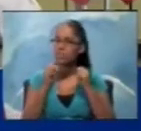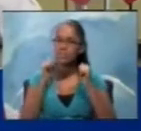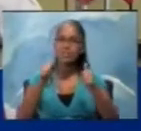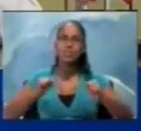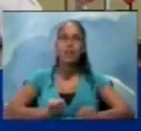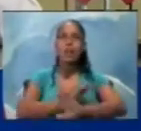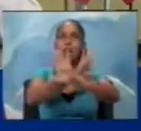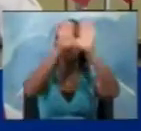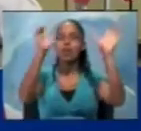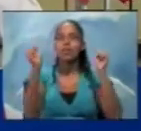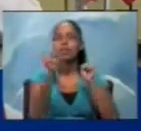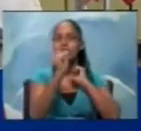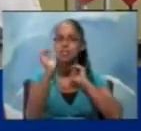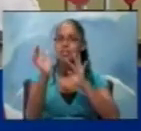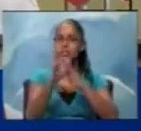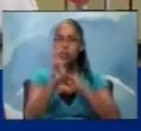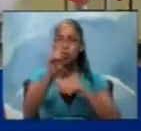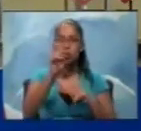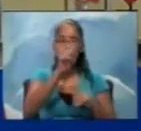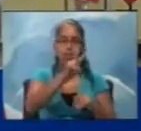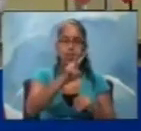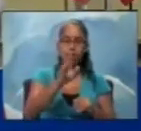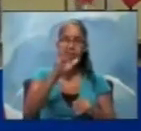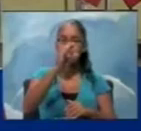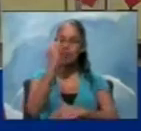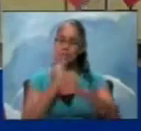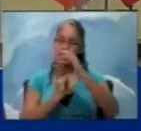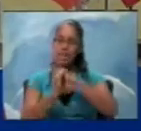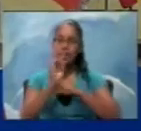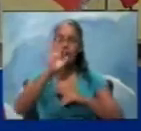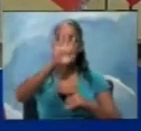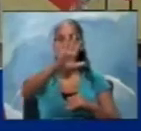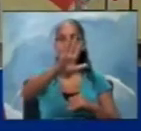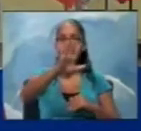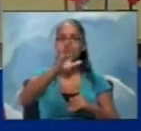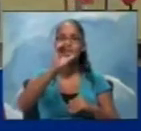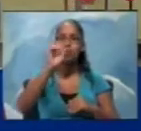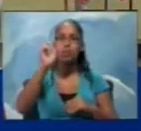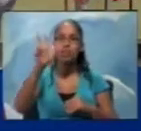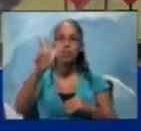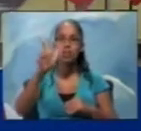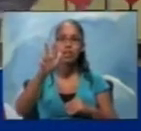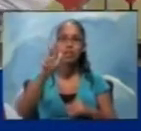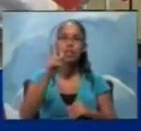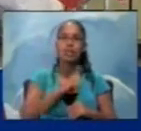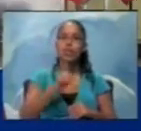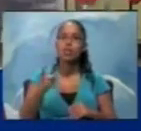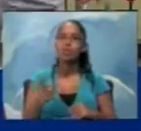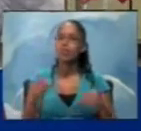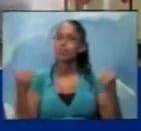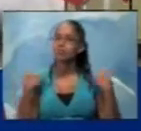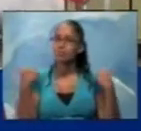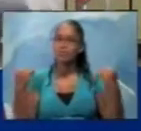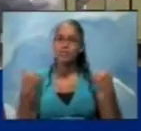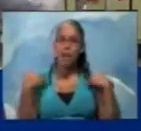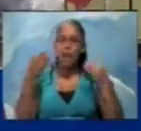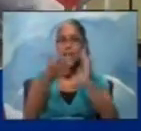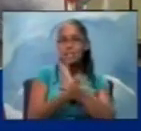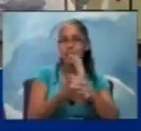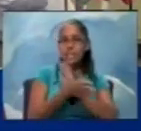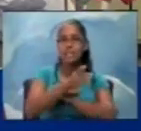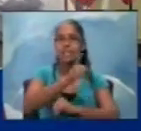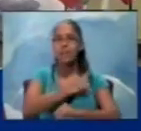Salmo 22, está bien claro en Isaías 53, los padecimientos acerca